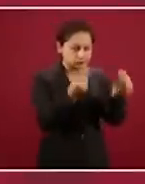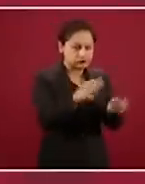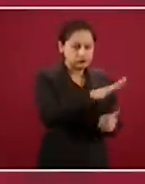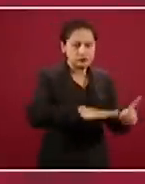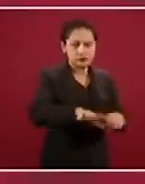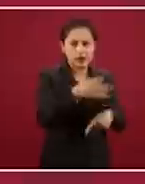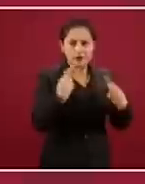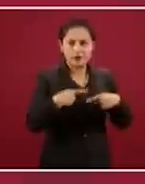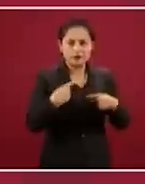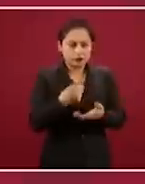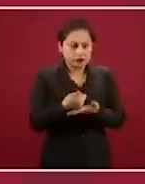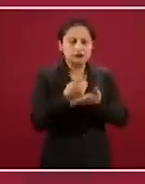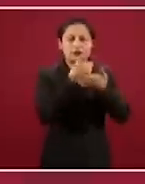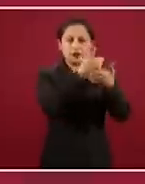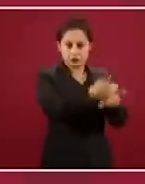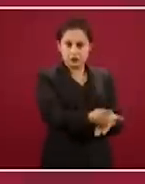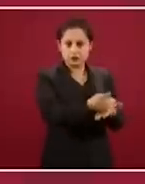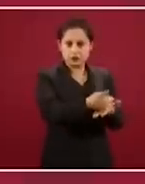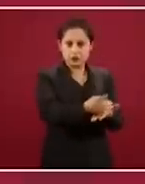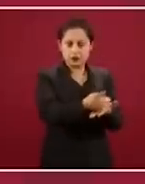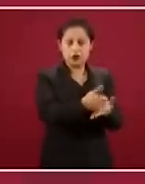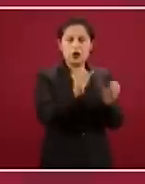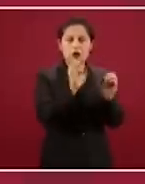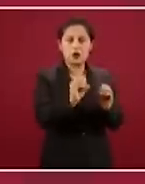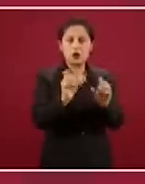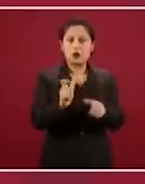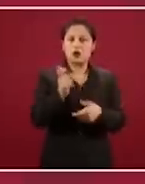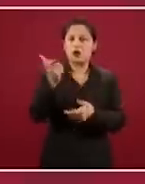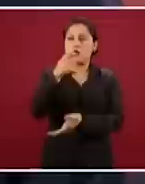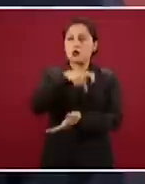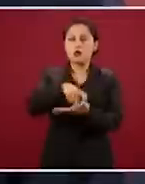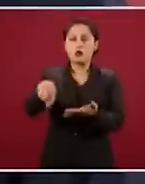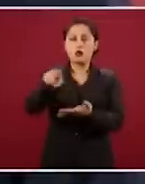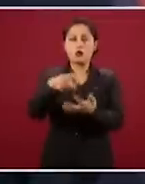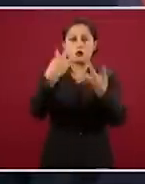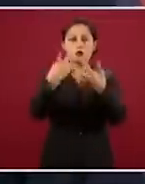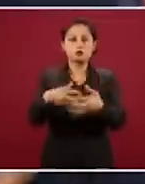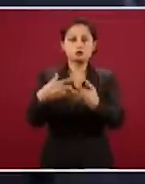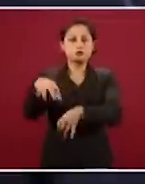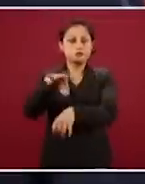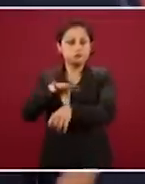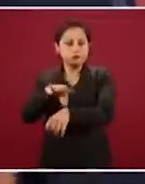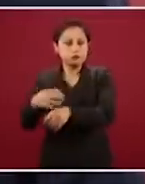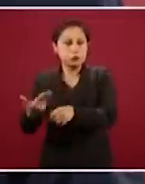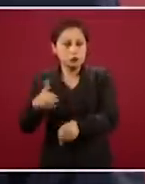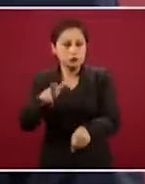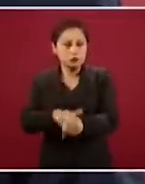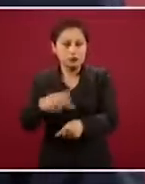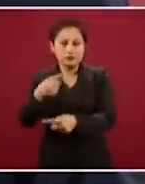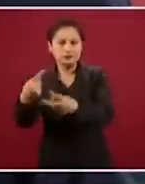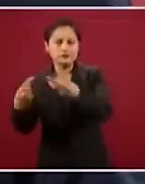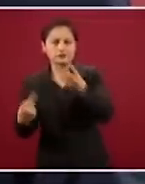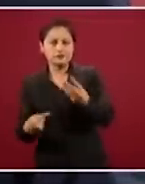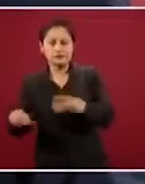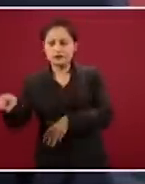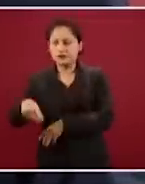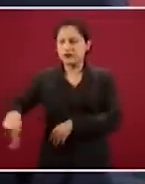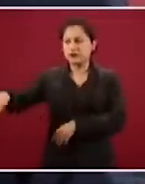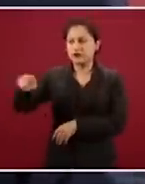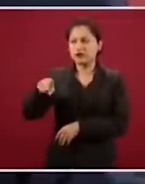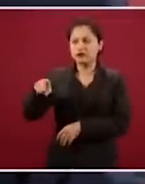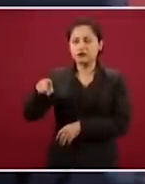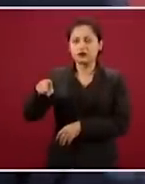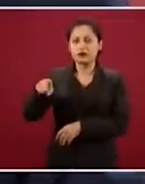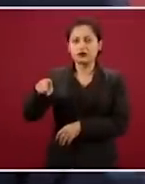se convierta en equipos médicos, y en vez de decir